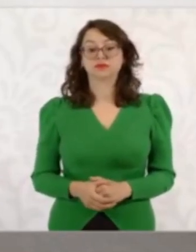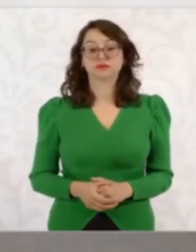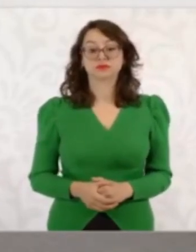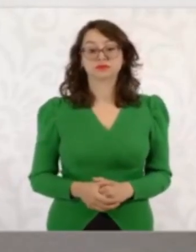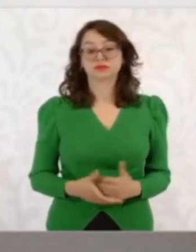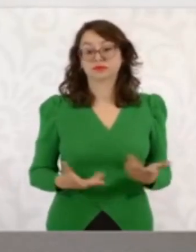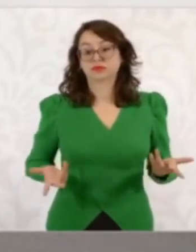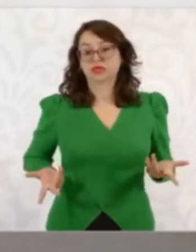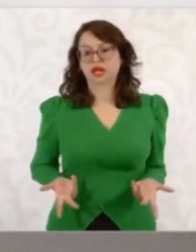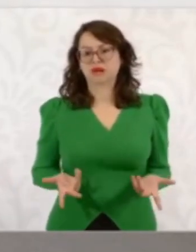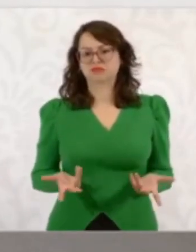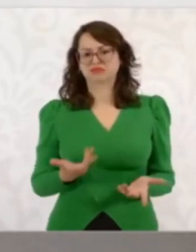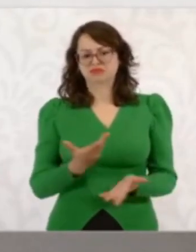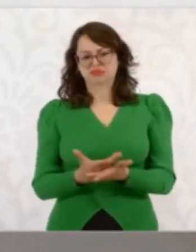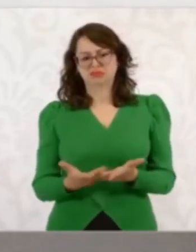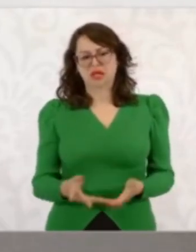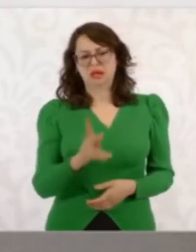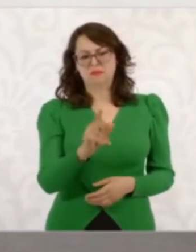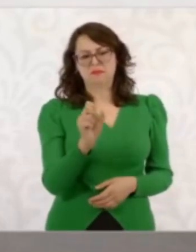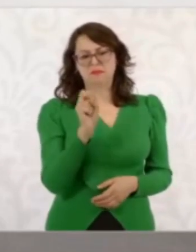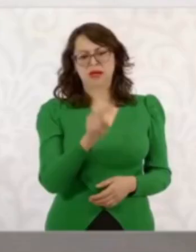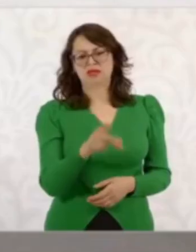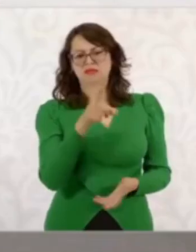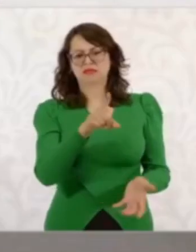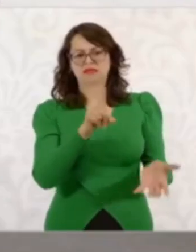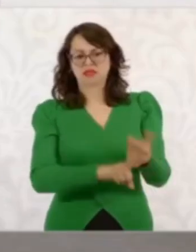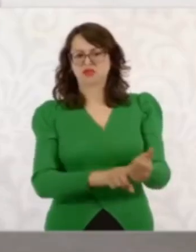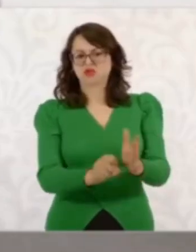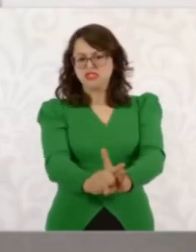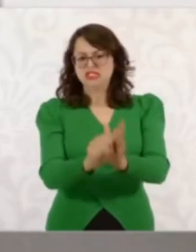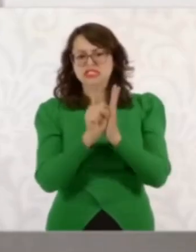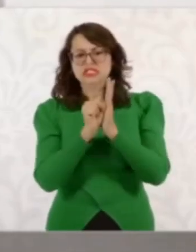símbolos de la ultraderecha. Sí.